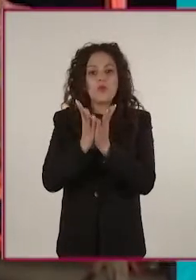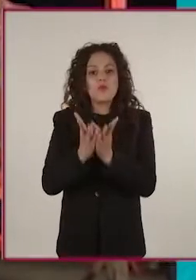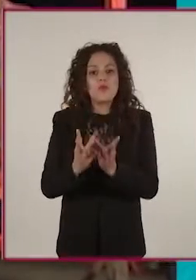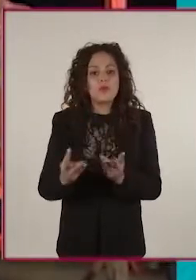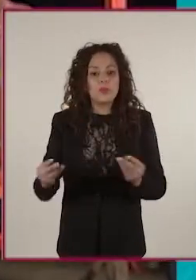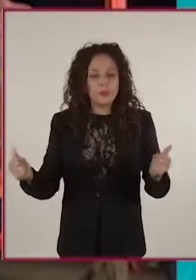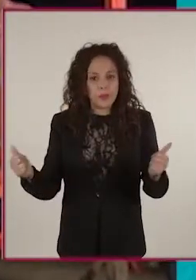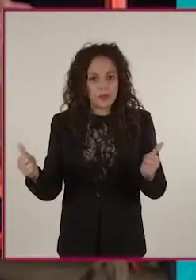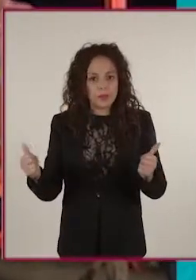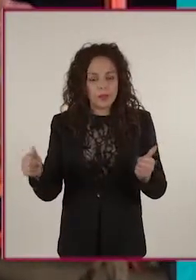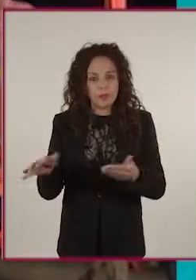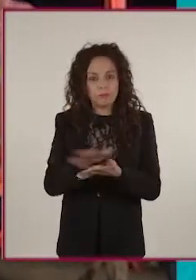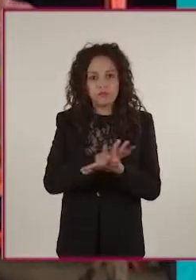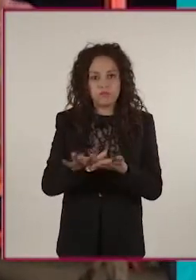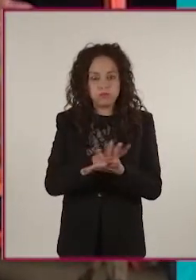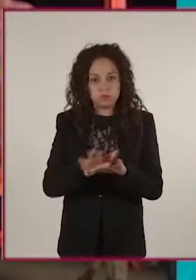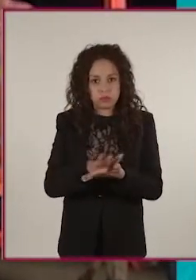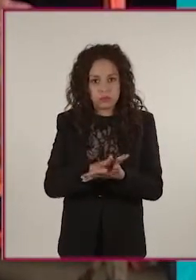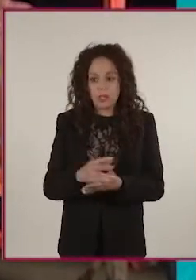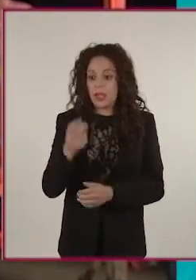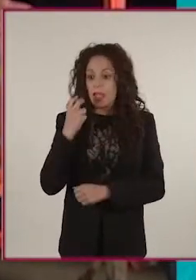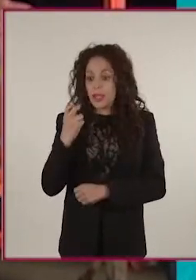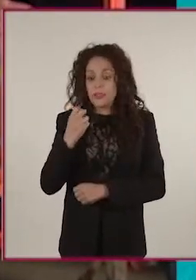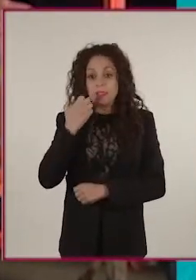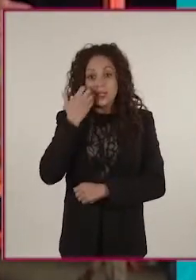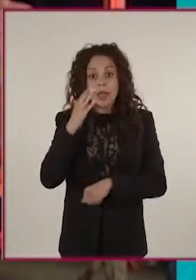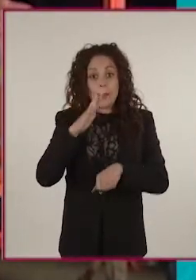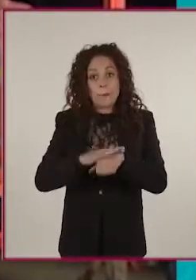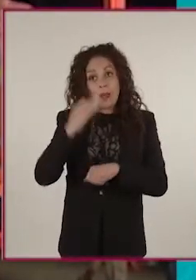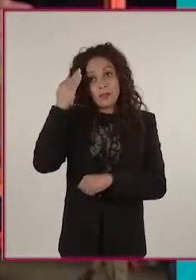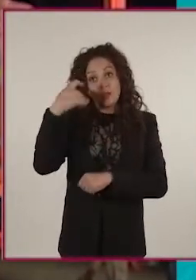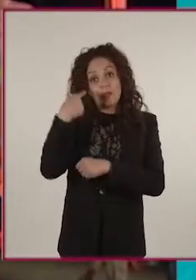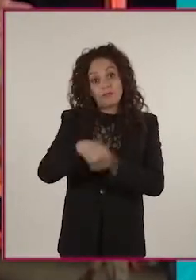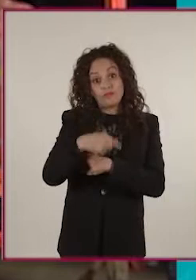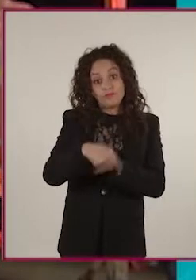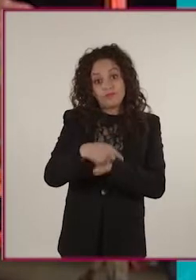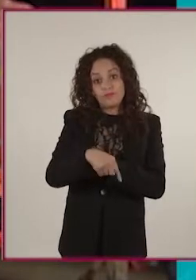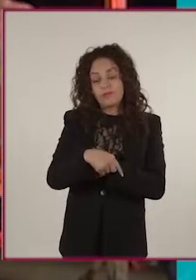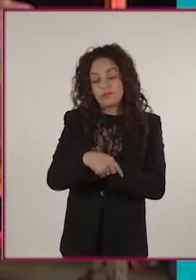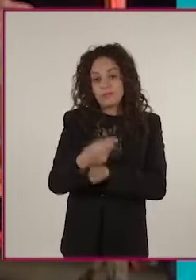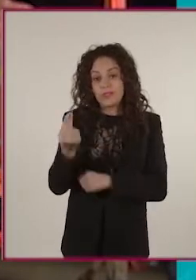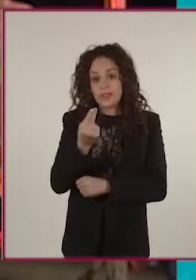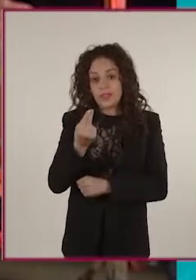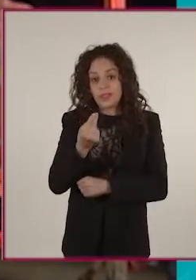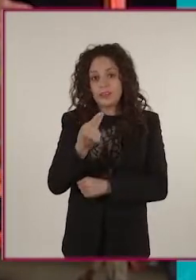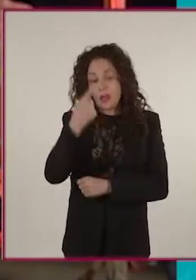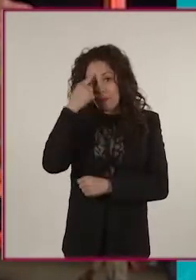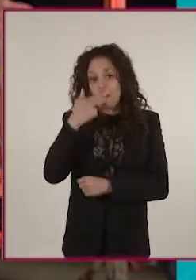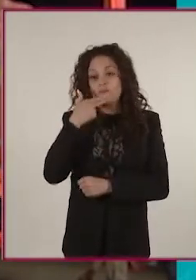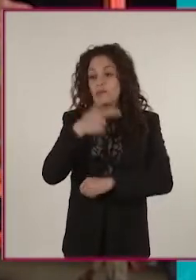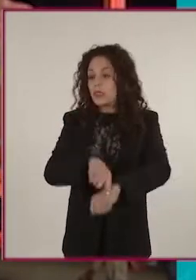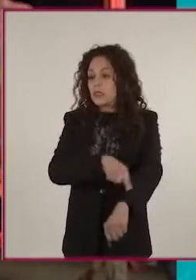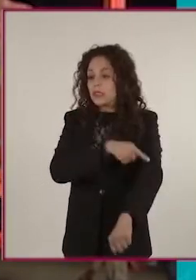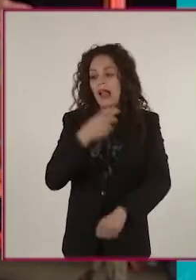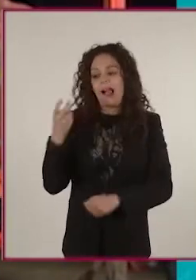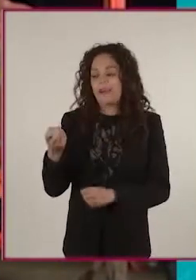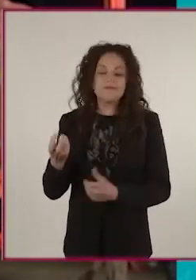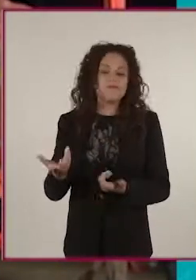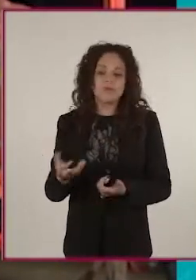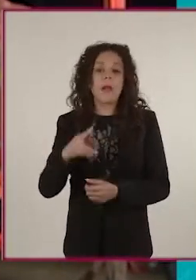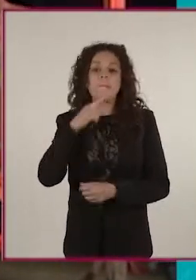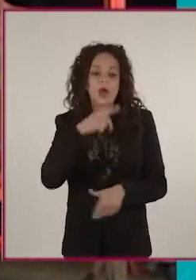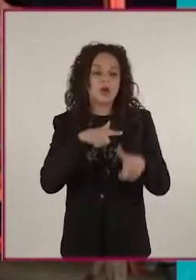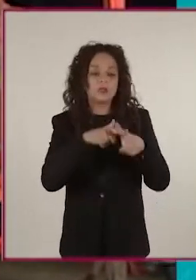Usar estos plásticos en productos que queremos que duren mucho tiempo, pues no sería una buena idea, ¿no? Para eso sí podemos seguir utilizando los derivados del